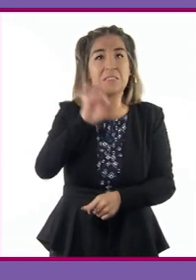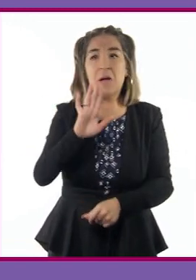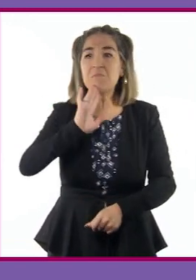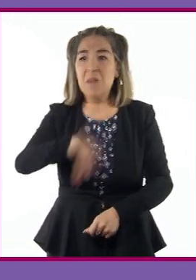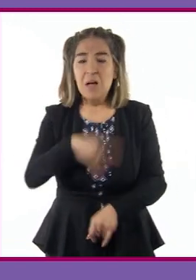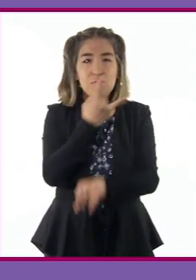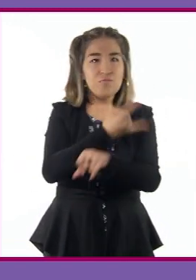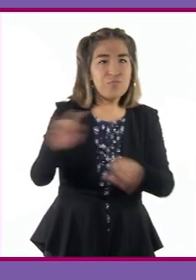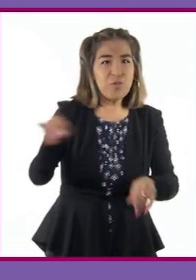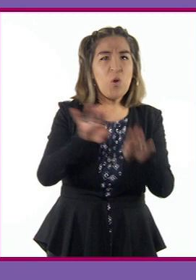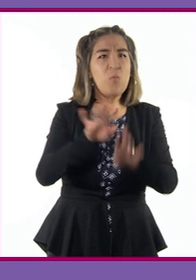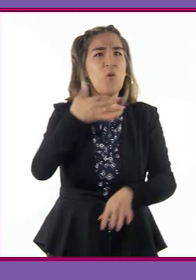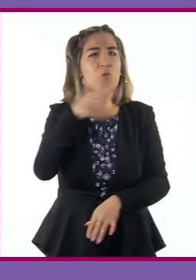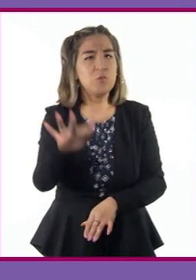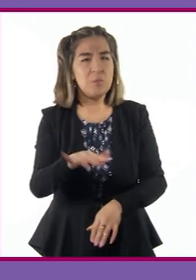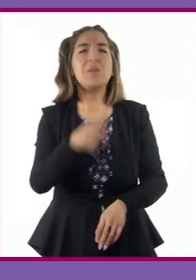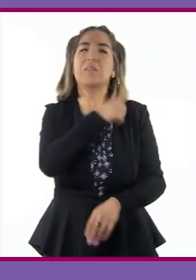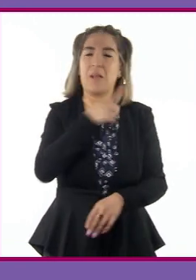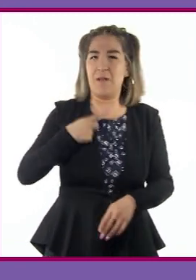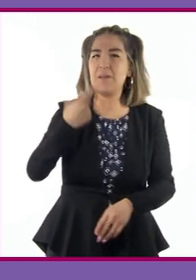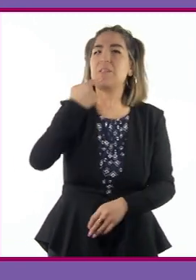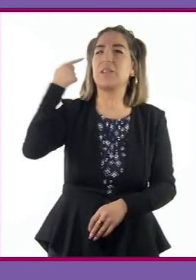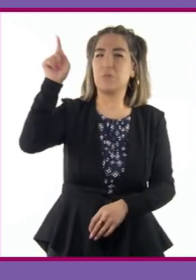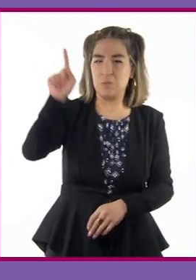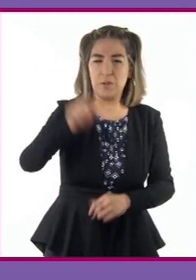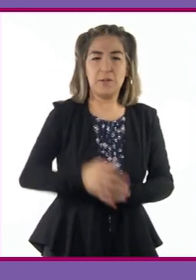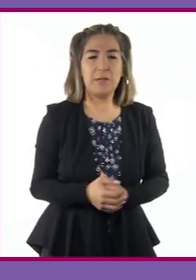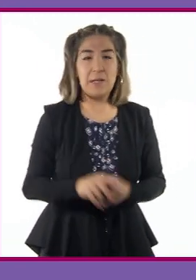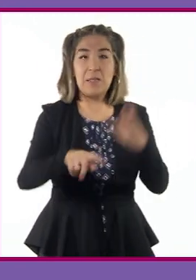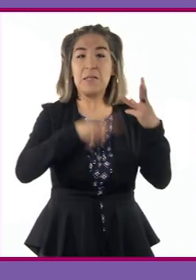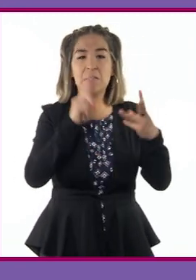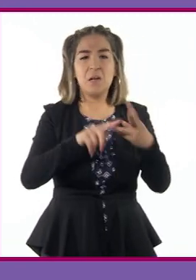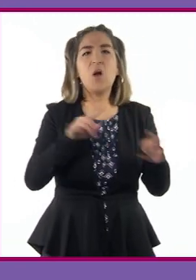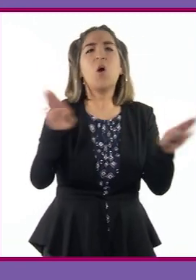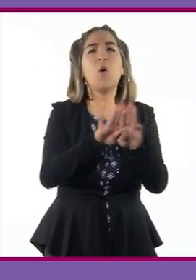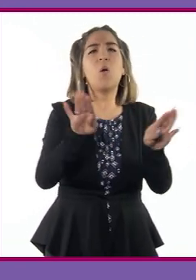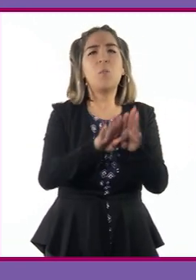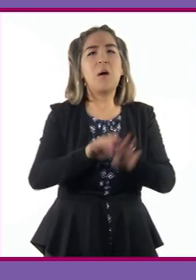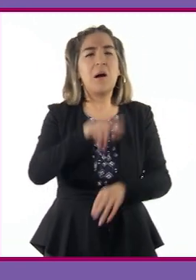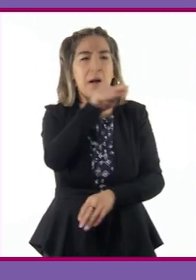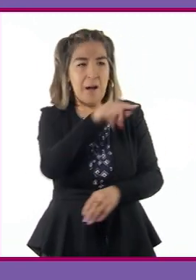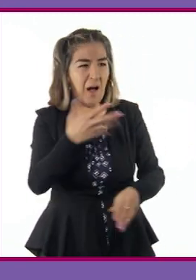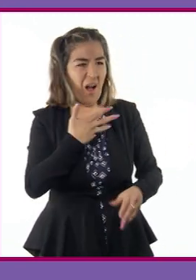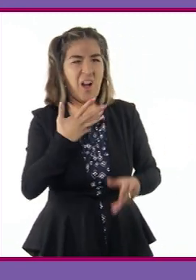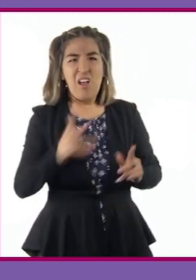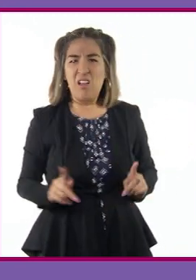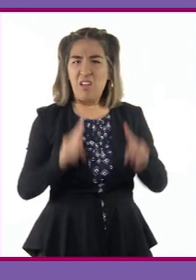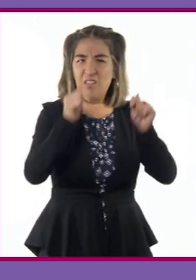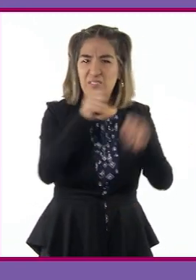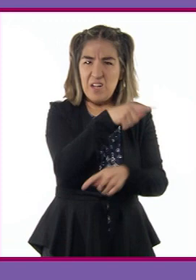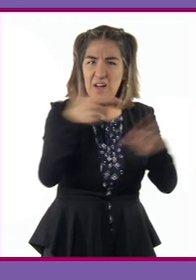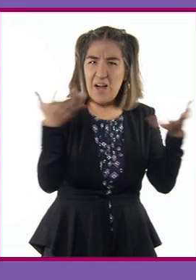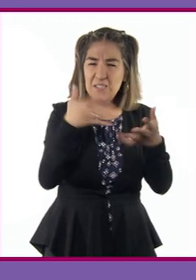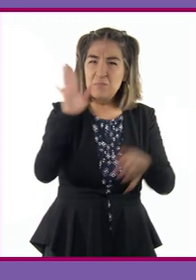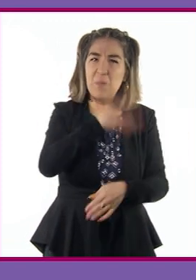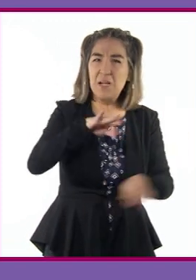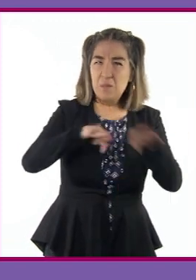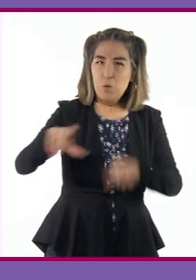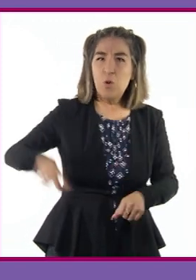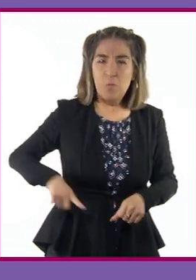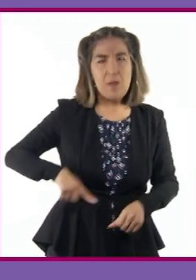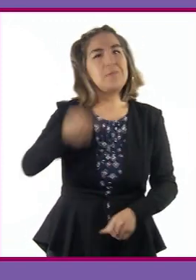y violación de las normas. 3. Prevenir arbitrariedades en el ejercicio de las funciones del Estado. Y